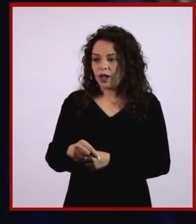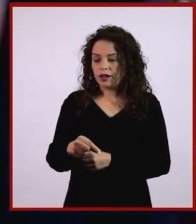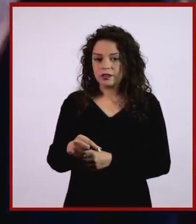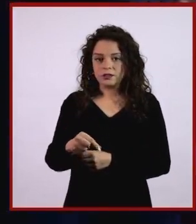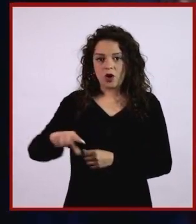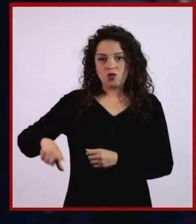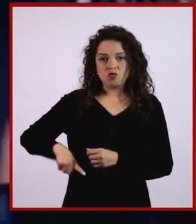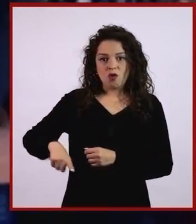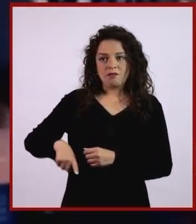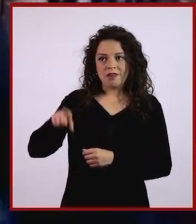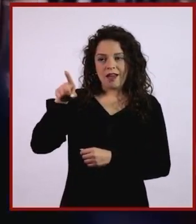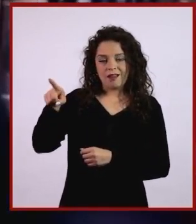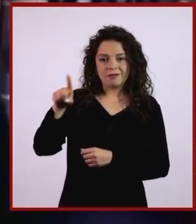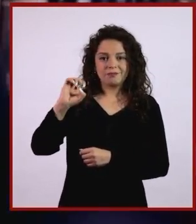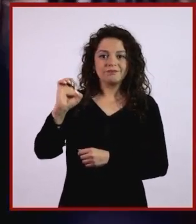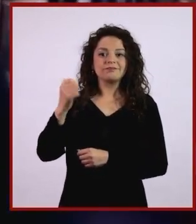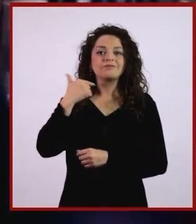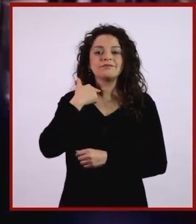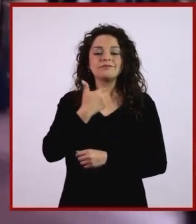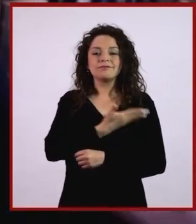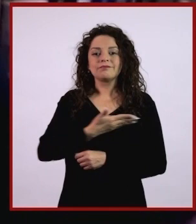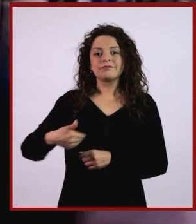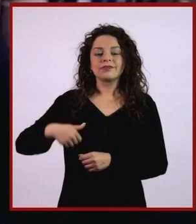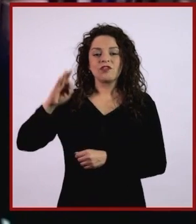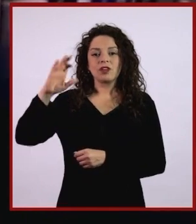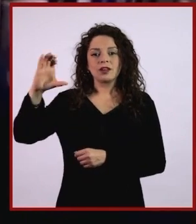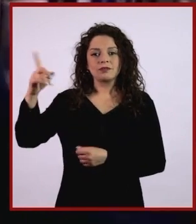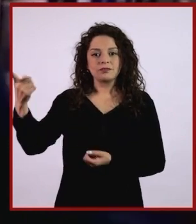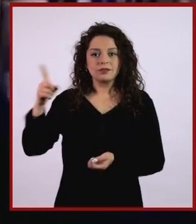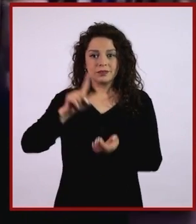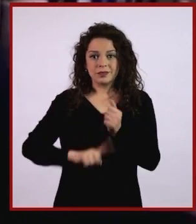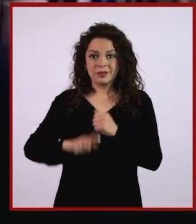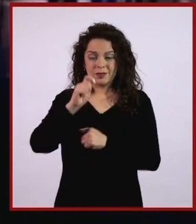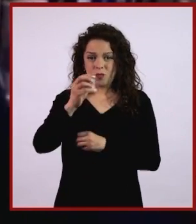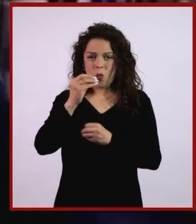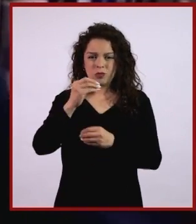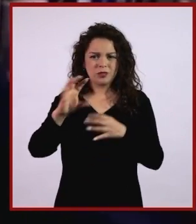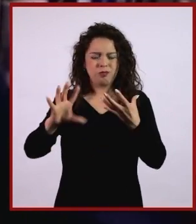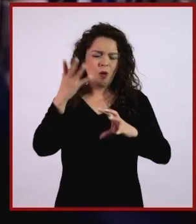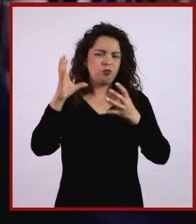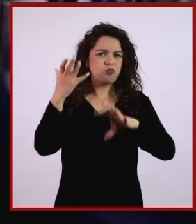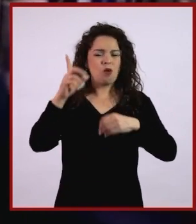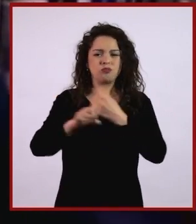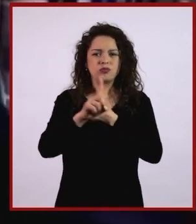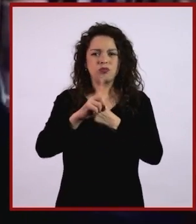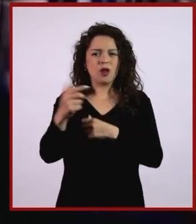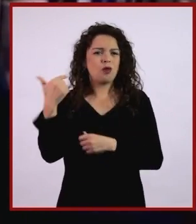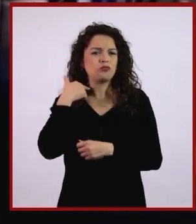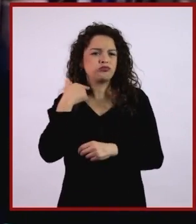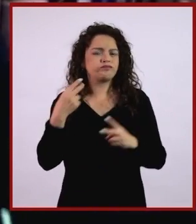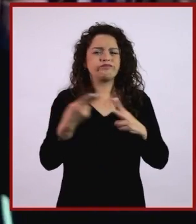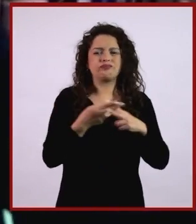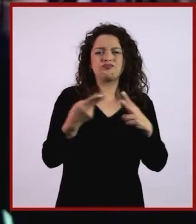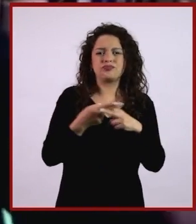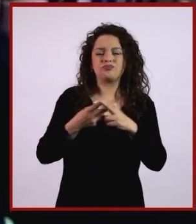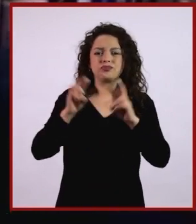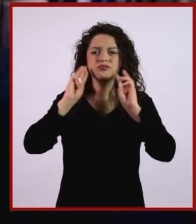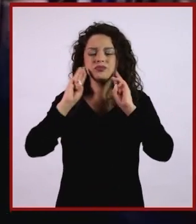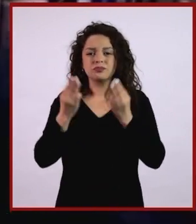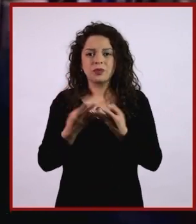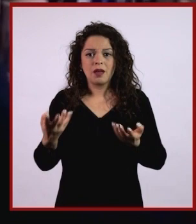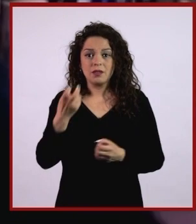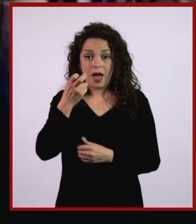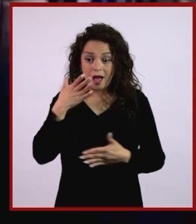este fallido intento de cohesión social del gobierno de Calderón, lo que se ha desatado es una violencia sin precedente en nuestro país. Y justamente ahora, pues uno de los